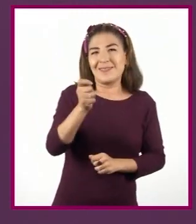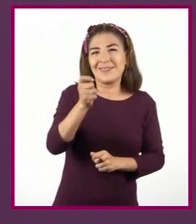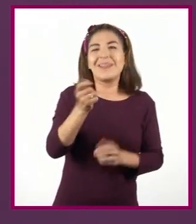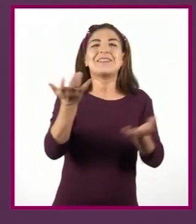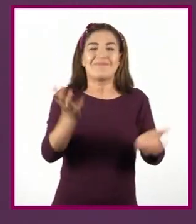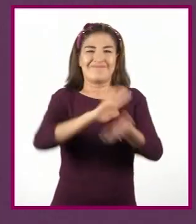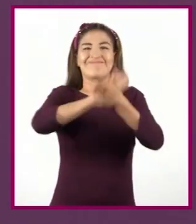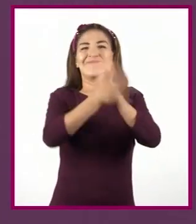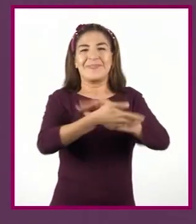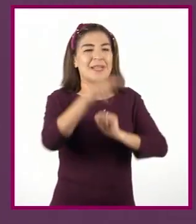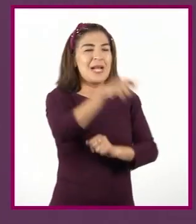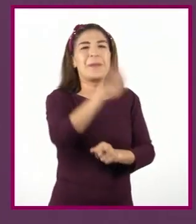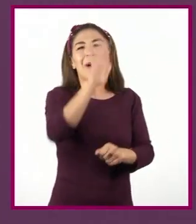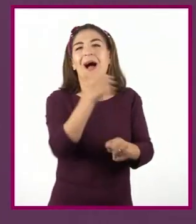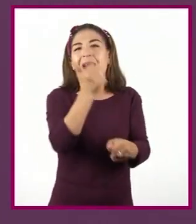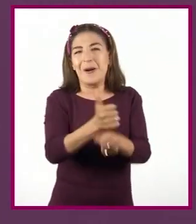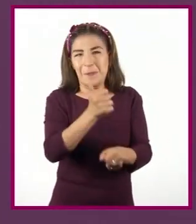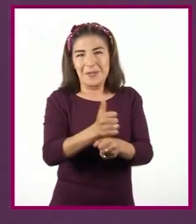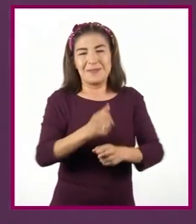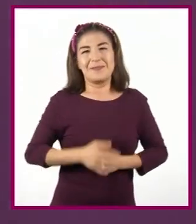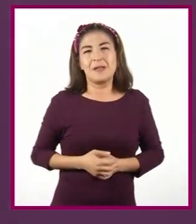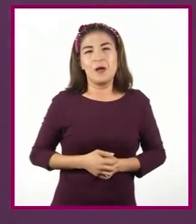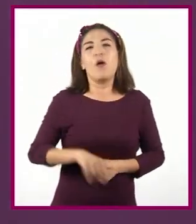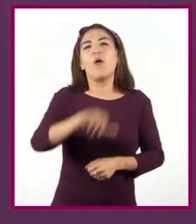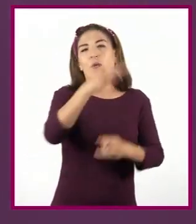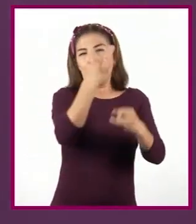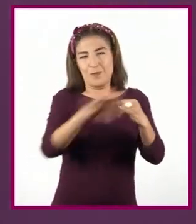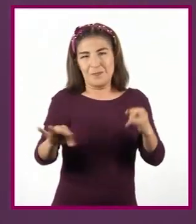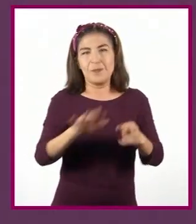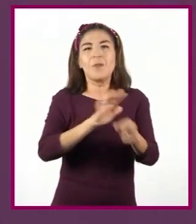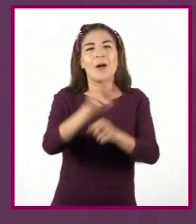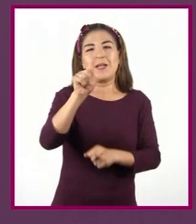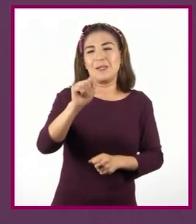abuelos. Finalmente, vayamos con nuestro último tronco.